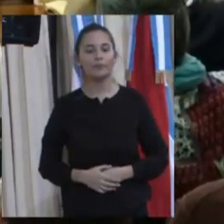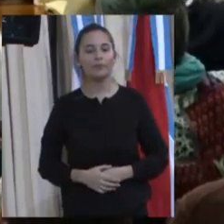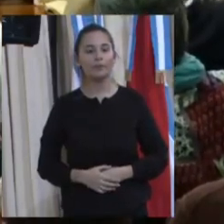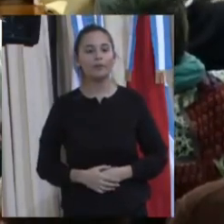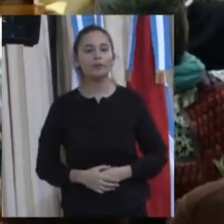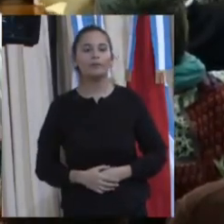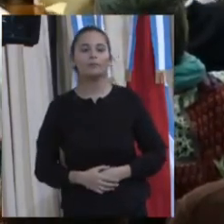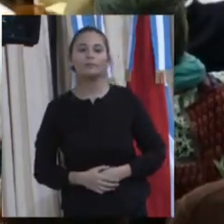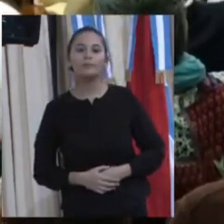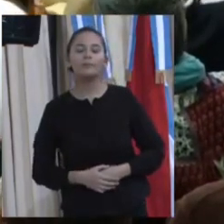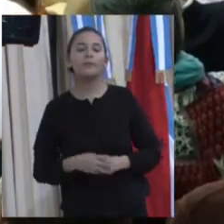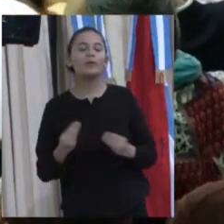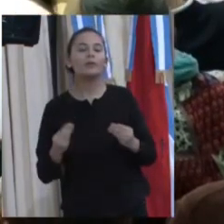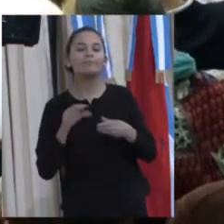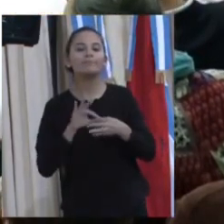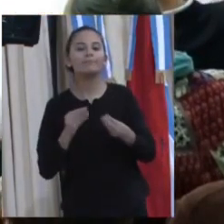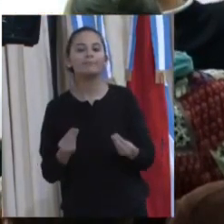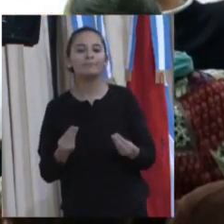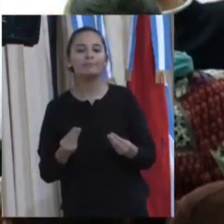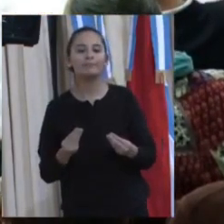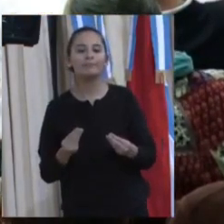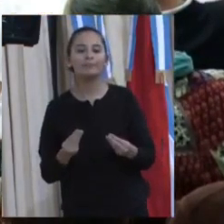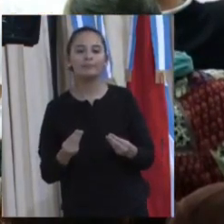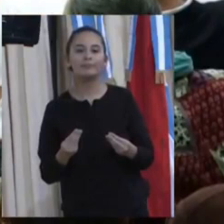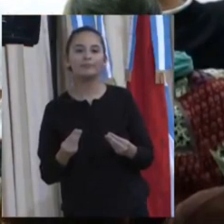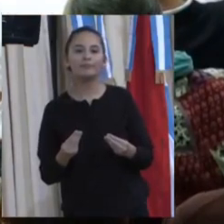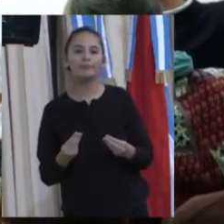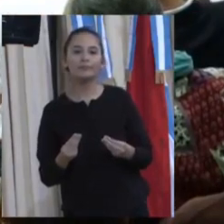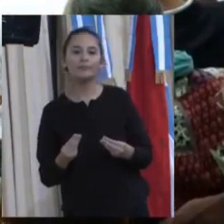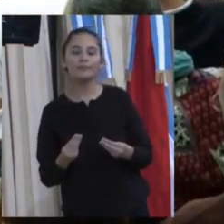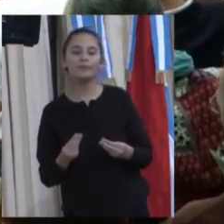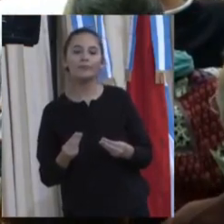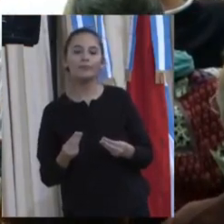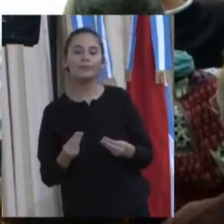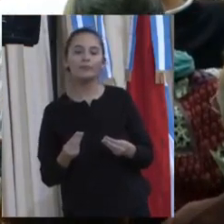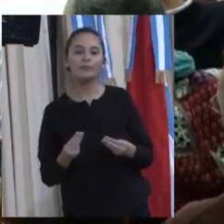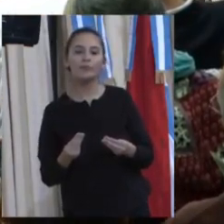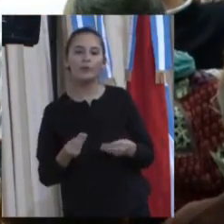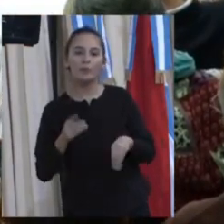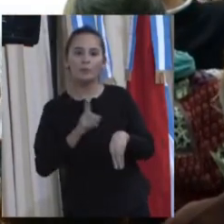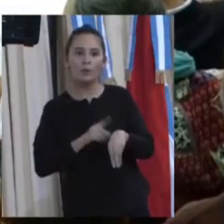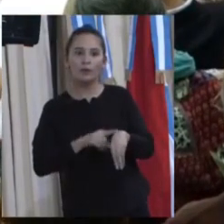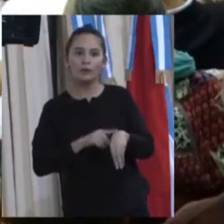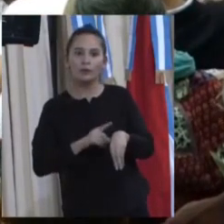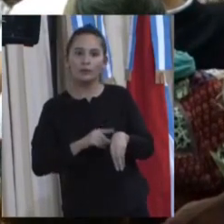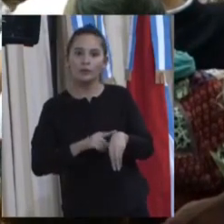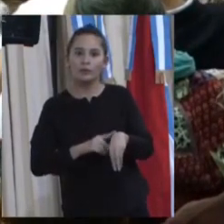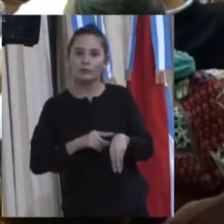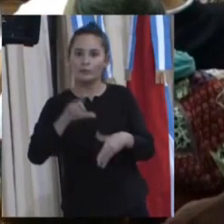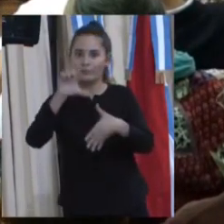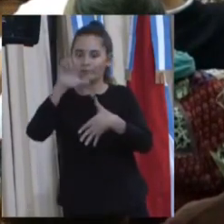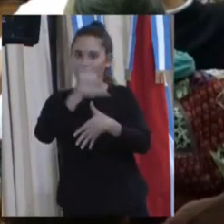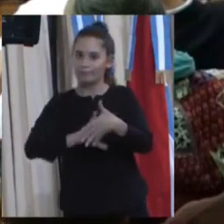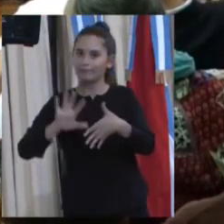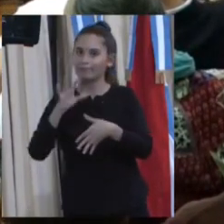sentido que, vamos a señalar, se entronca con un momento particular de la región de América